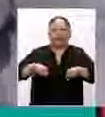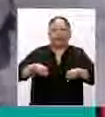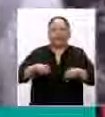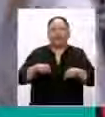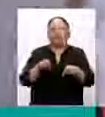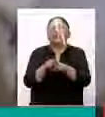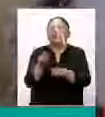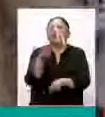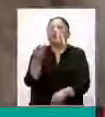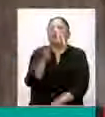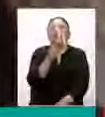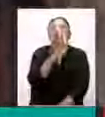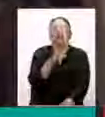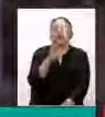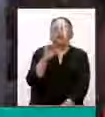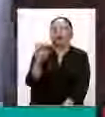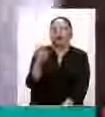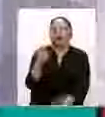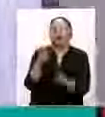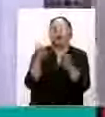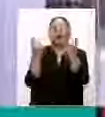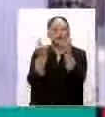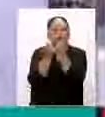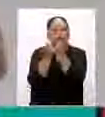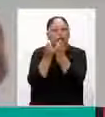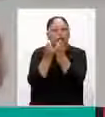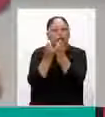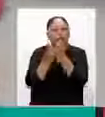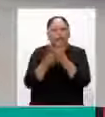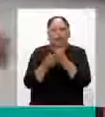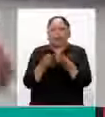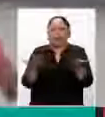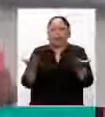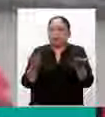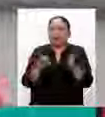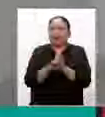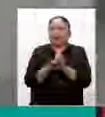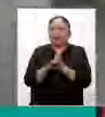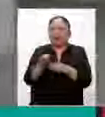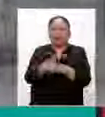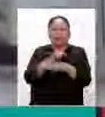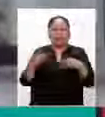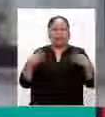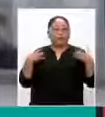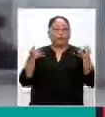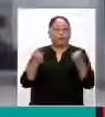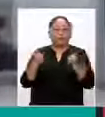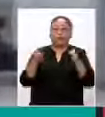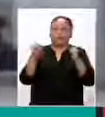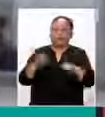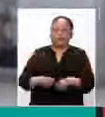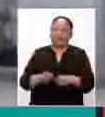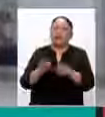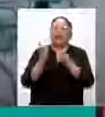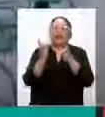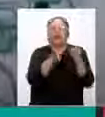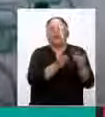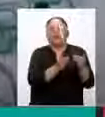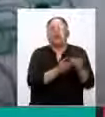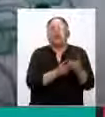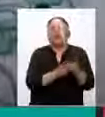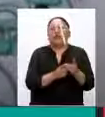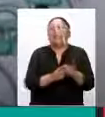CDES departamentales, tendría que ser incluso en algún momento el Ministerio de Salud, pero si no son atendidos, vengan